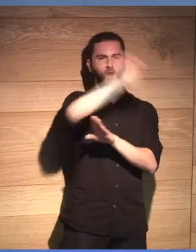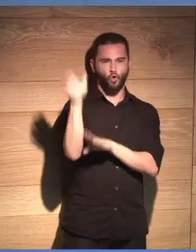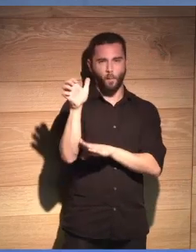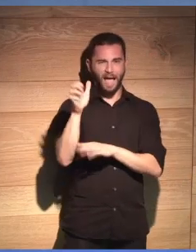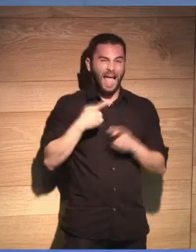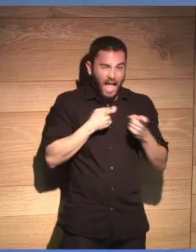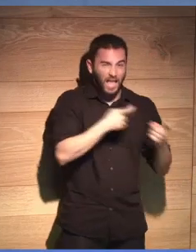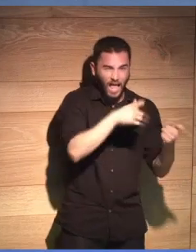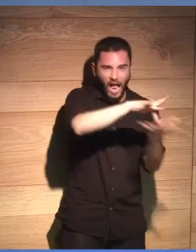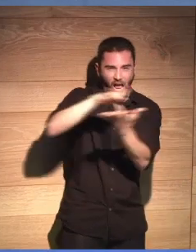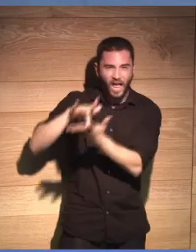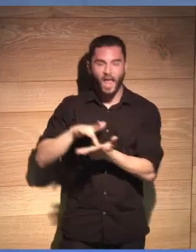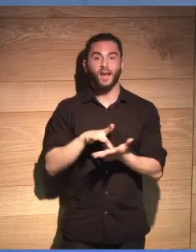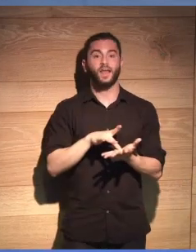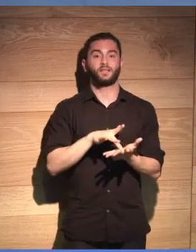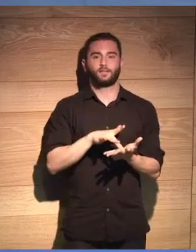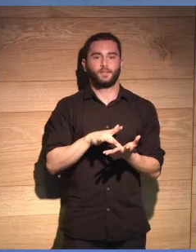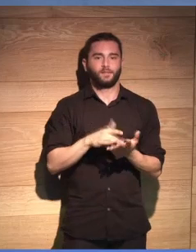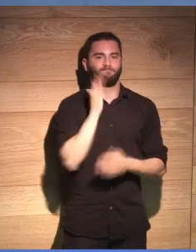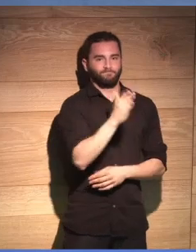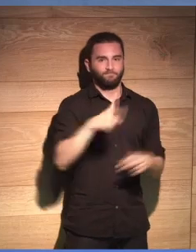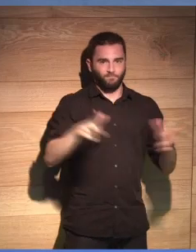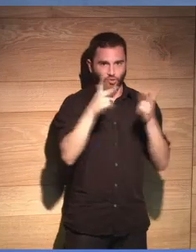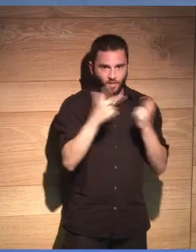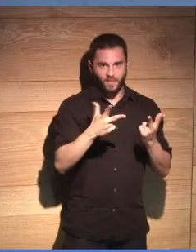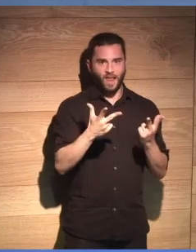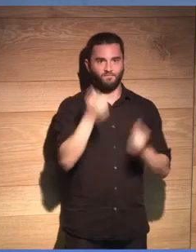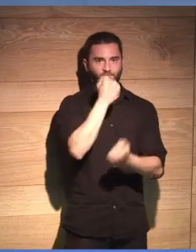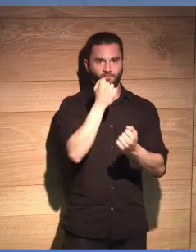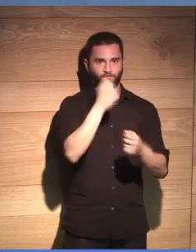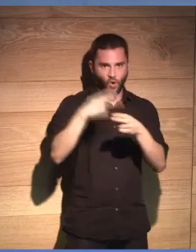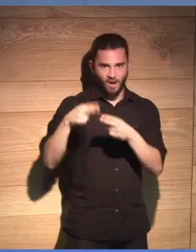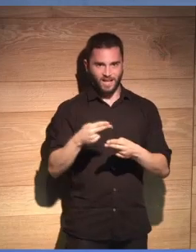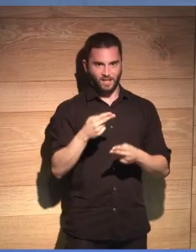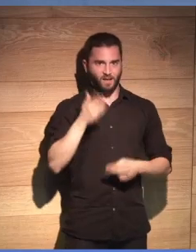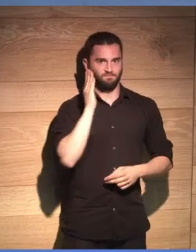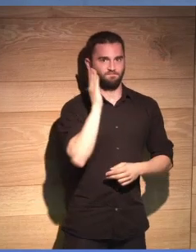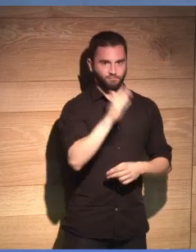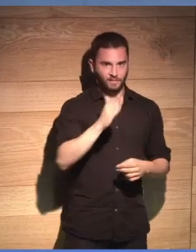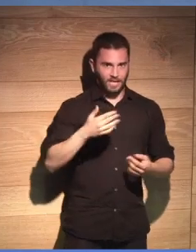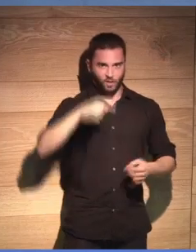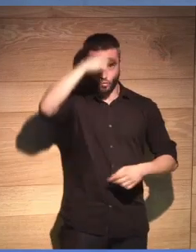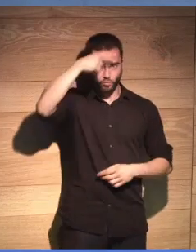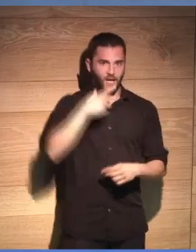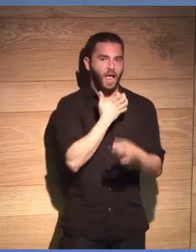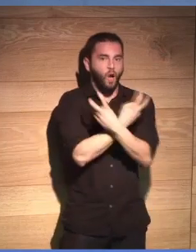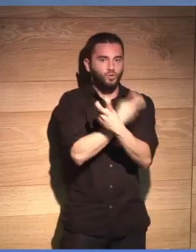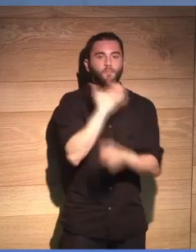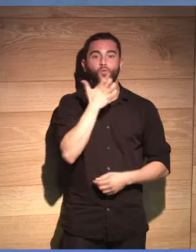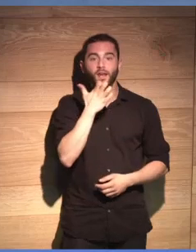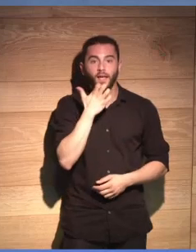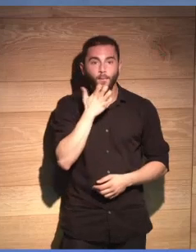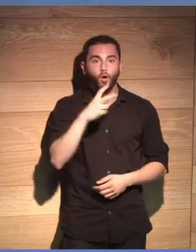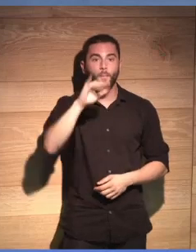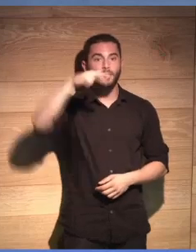sus convulsiones sociales y políticas, el auge cultural que hubo en esa época también, en Austria, por ejemplo, la llamada